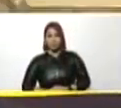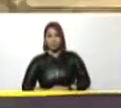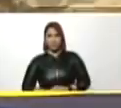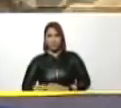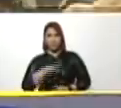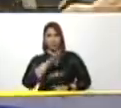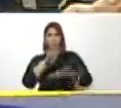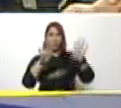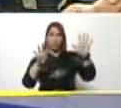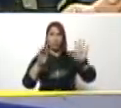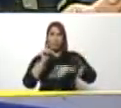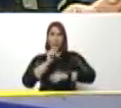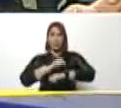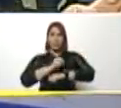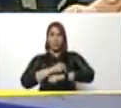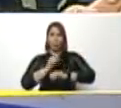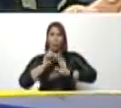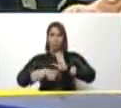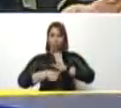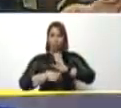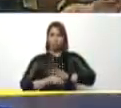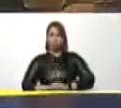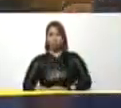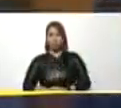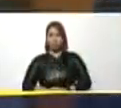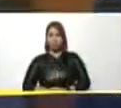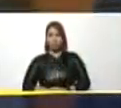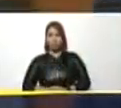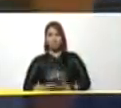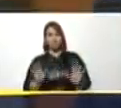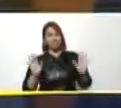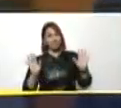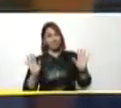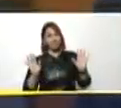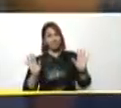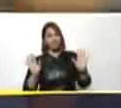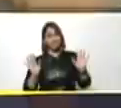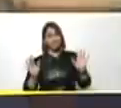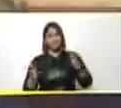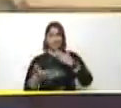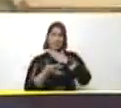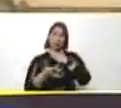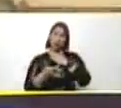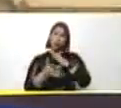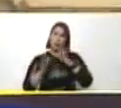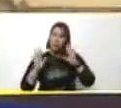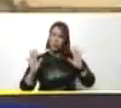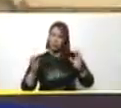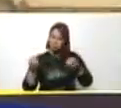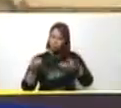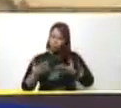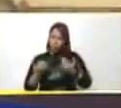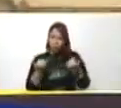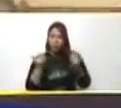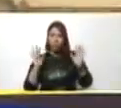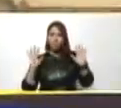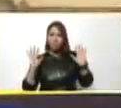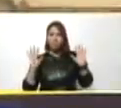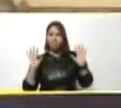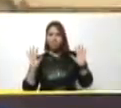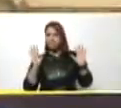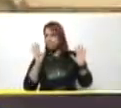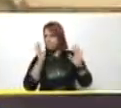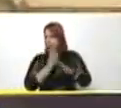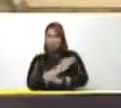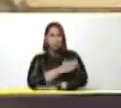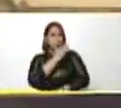49 segundos. ¿Ves? Es que mira lo que la tecnología, Pedro, nos da ahorita. No lo teníamos